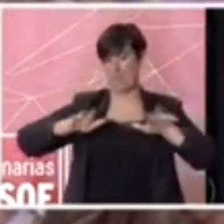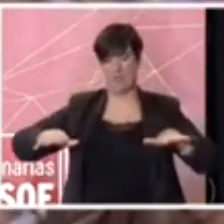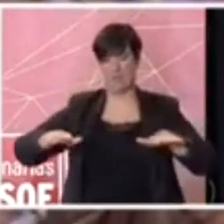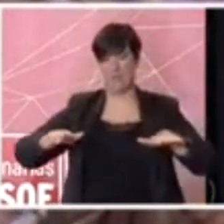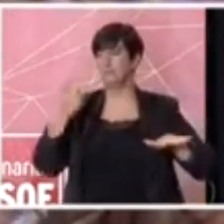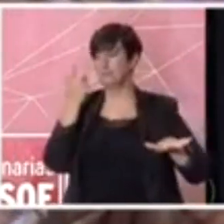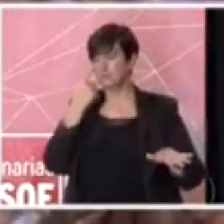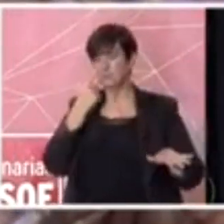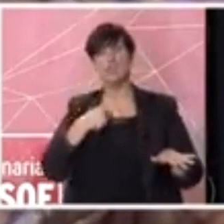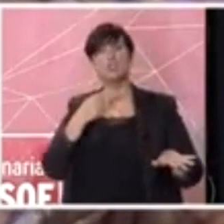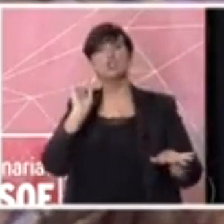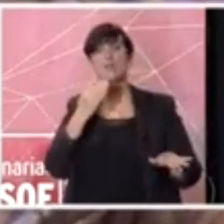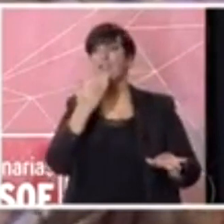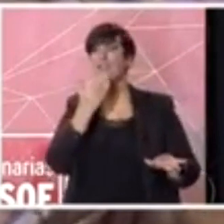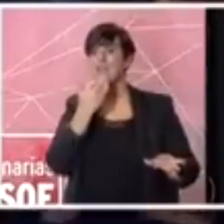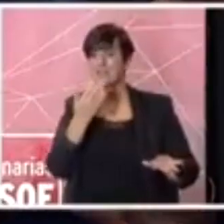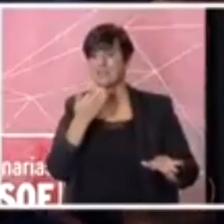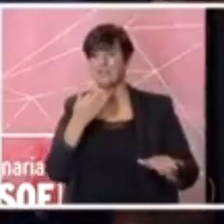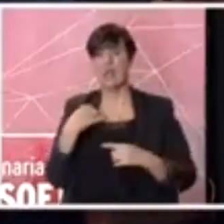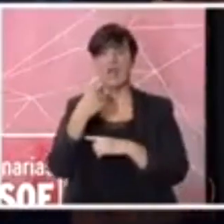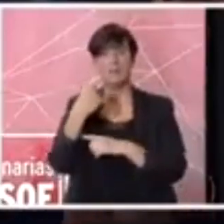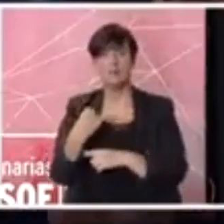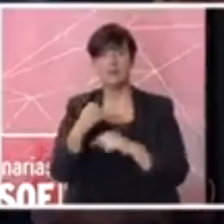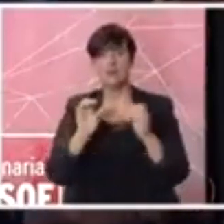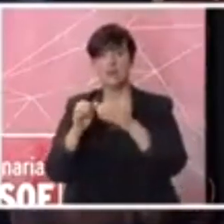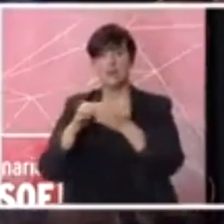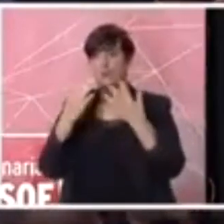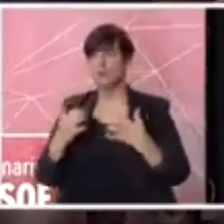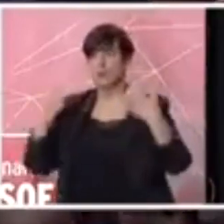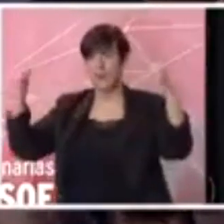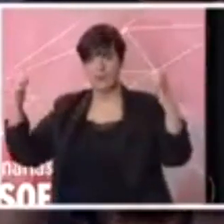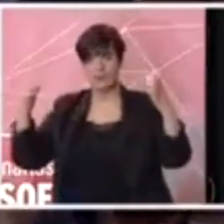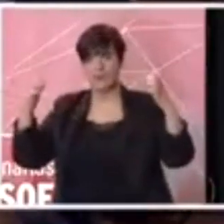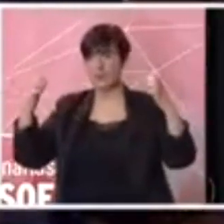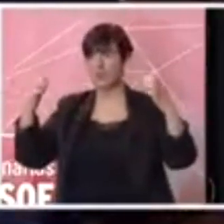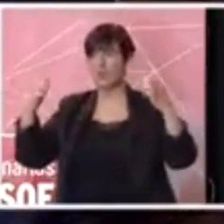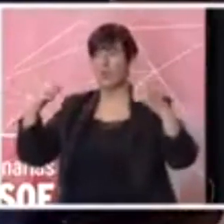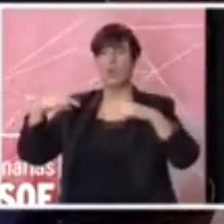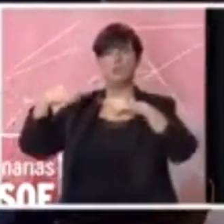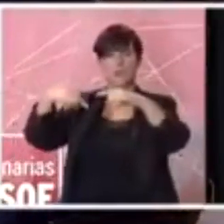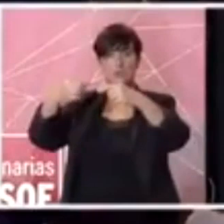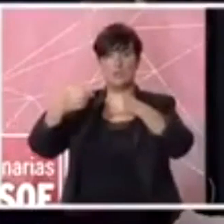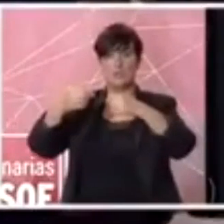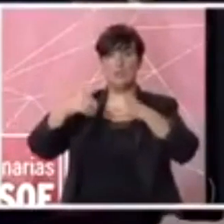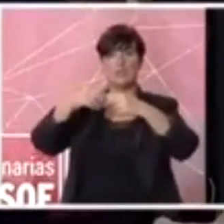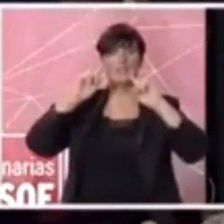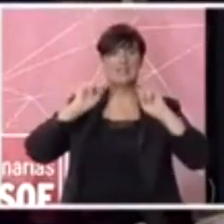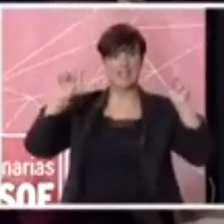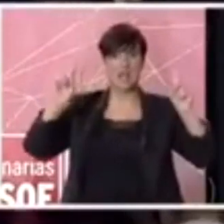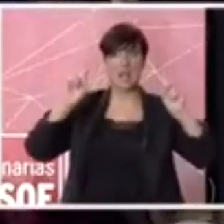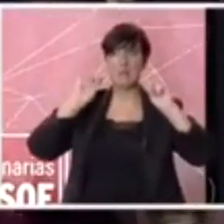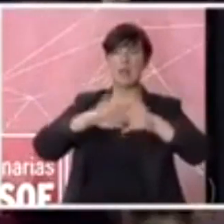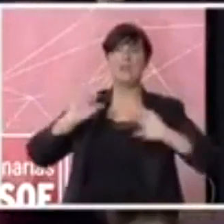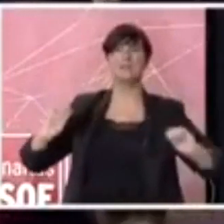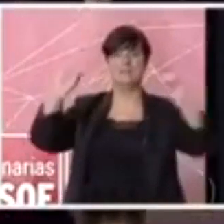yo no solamente agradeceré el apoyo que dieron los grupos parlamentarios a los sucesivos estados de alarma precisamente para salvar vidas, como decía